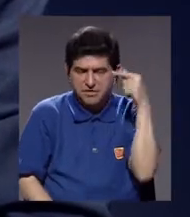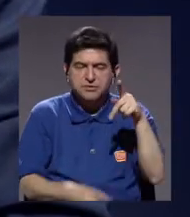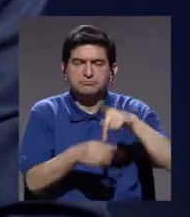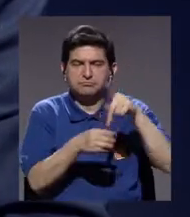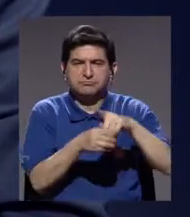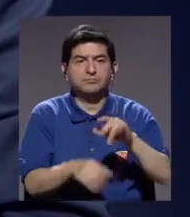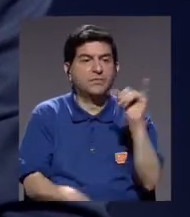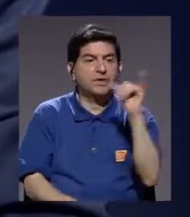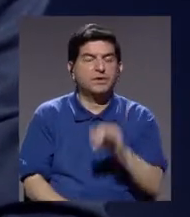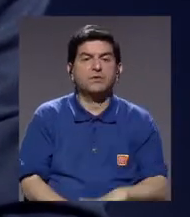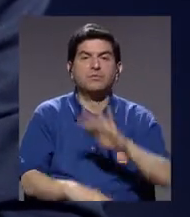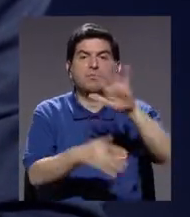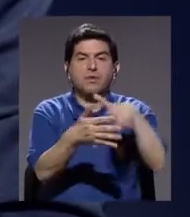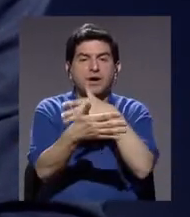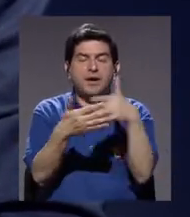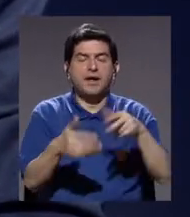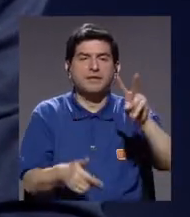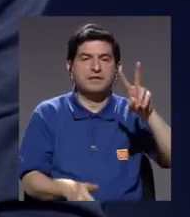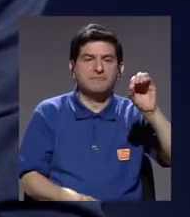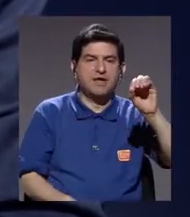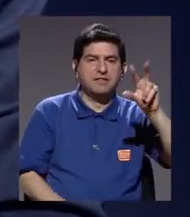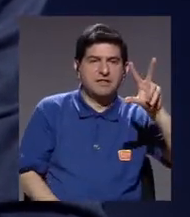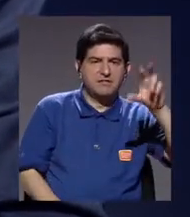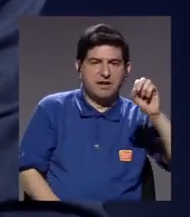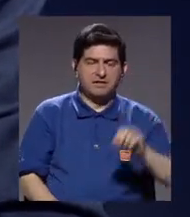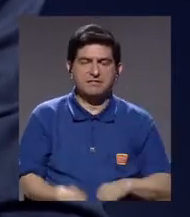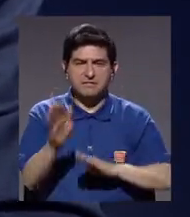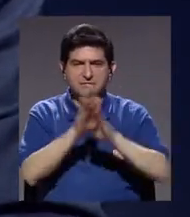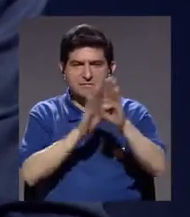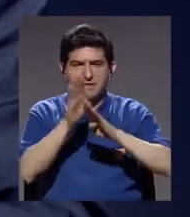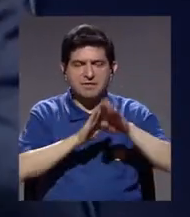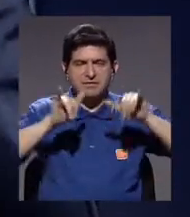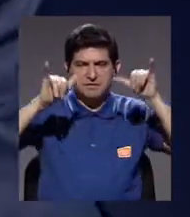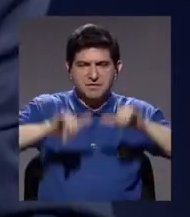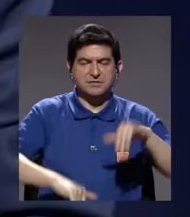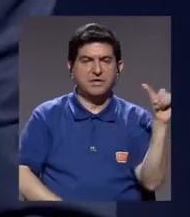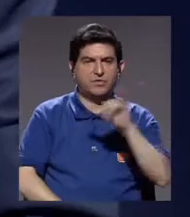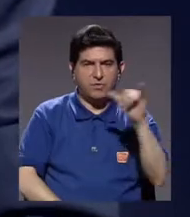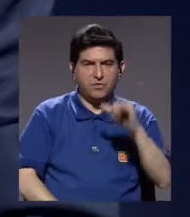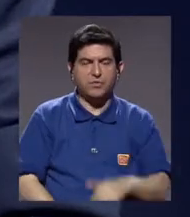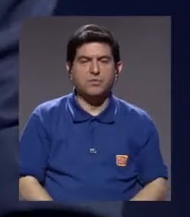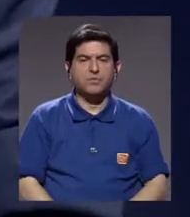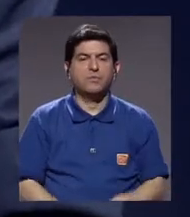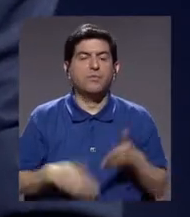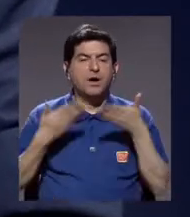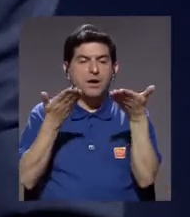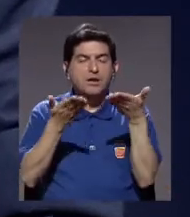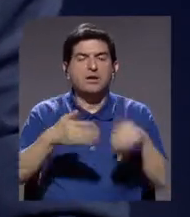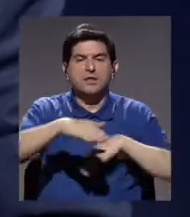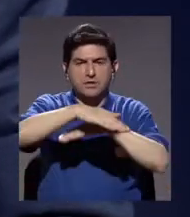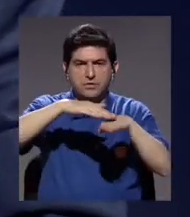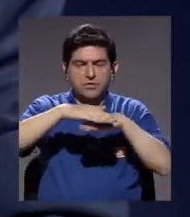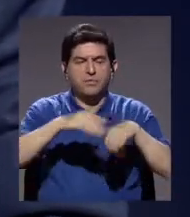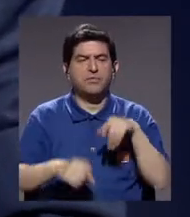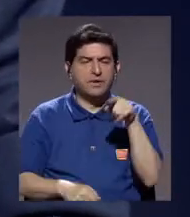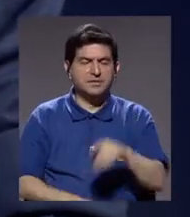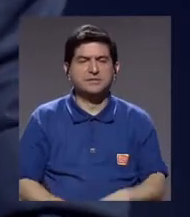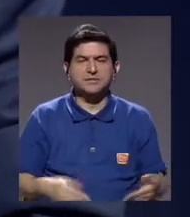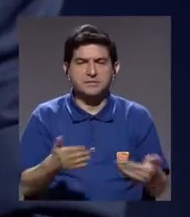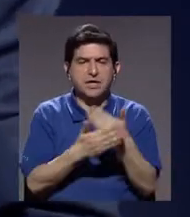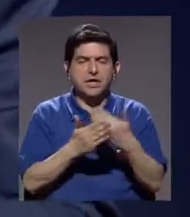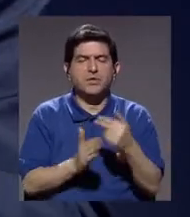el desarrollo sostenible también proporciona una base sólida para este nuevo marco, porque